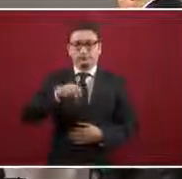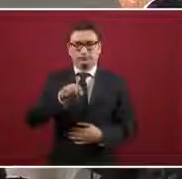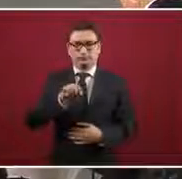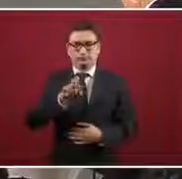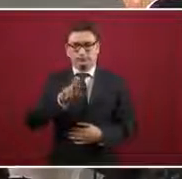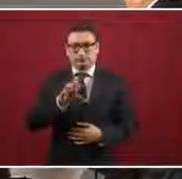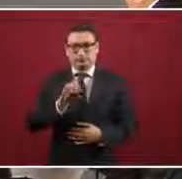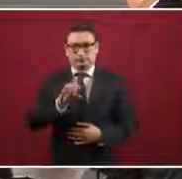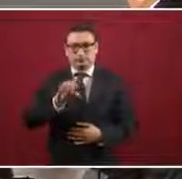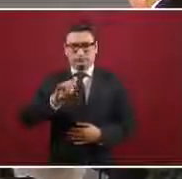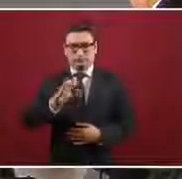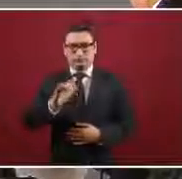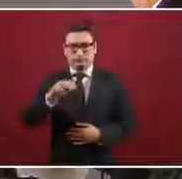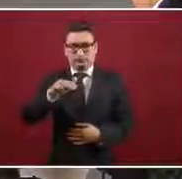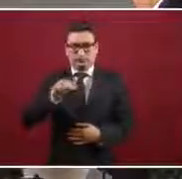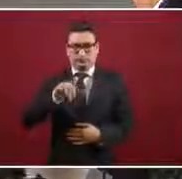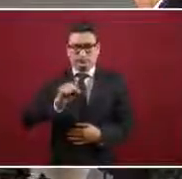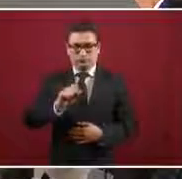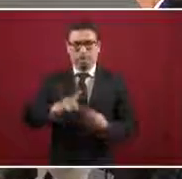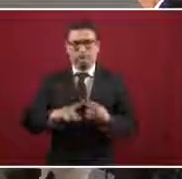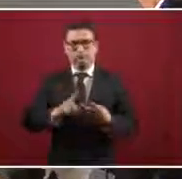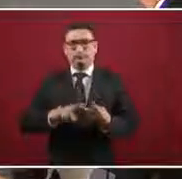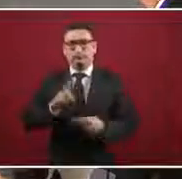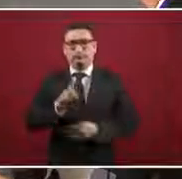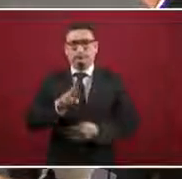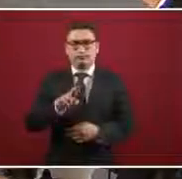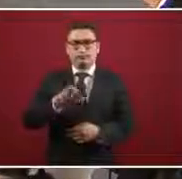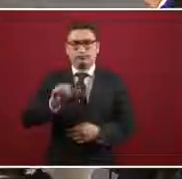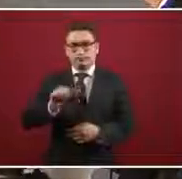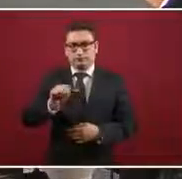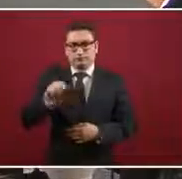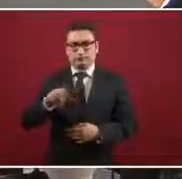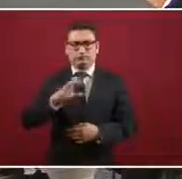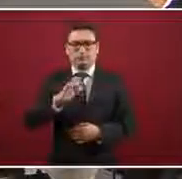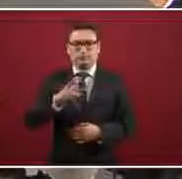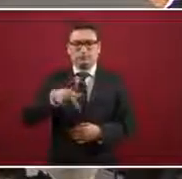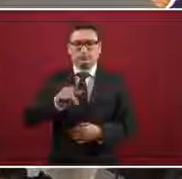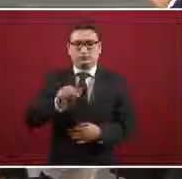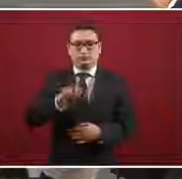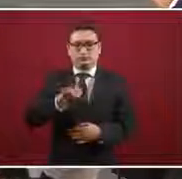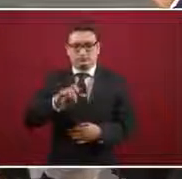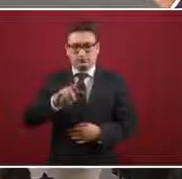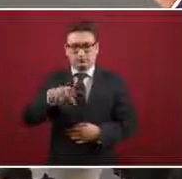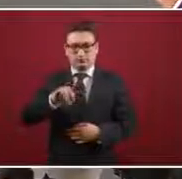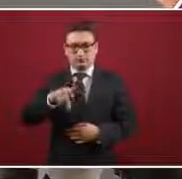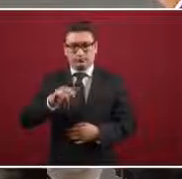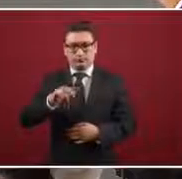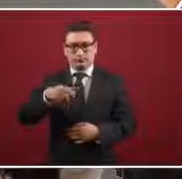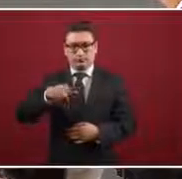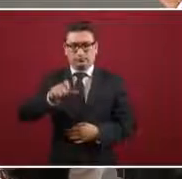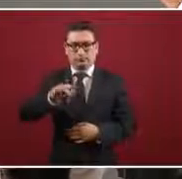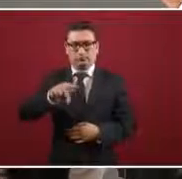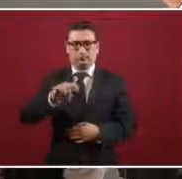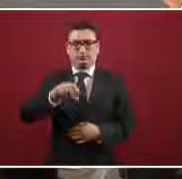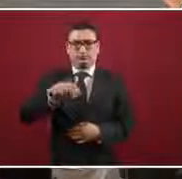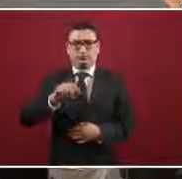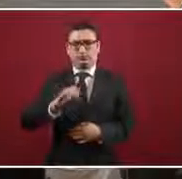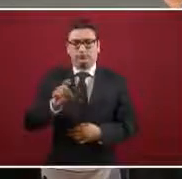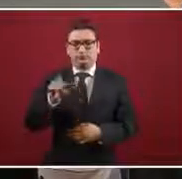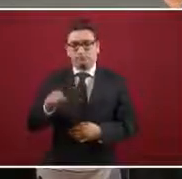Encinas, y la doctora Carla Quintana Osuna. Ellos van